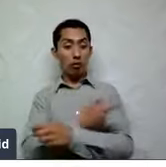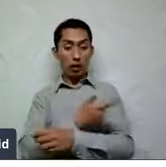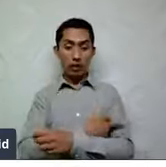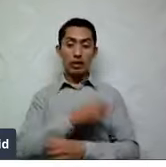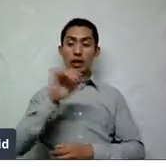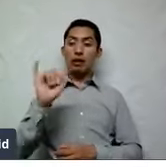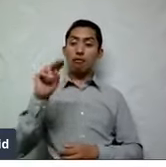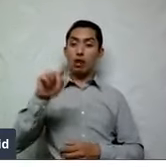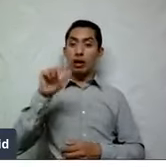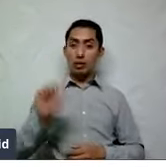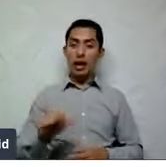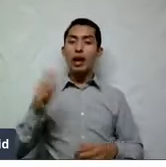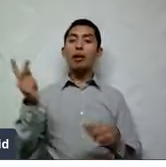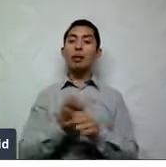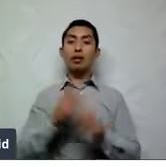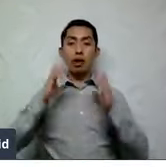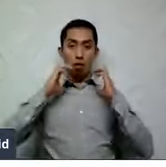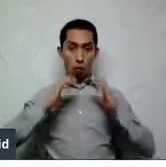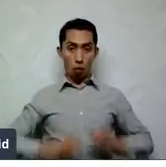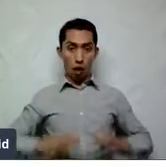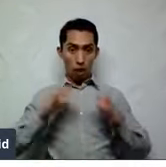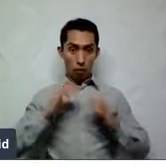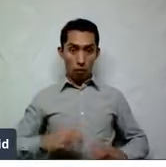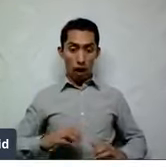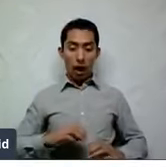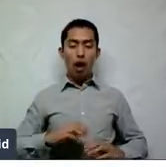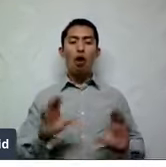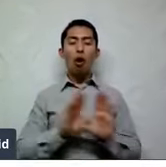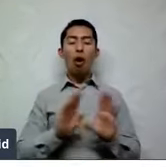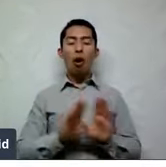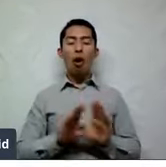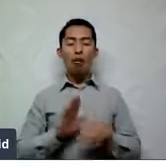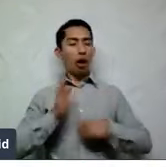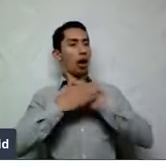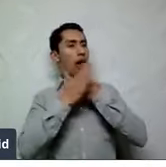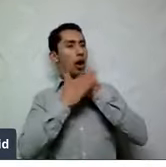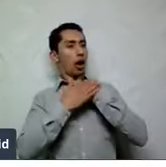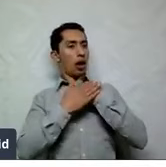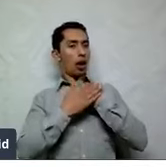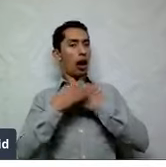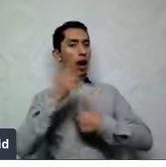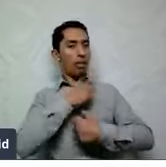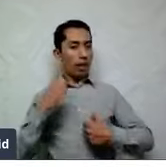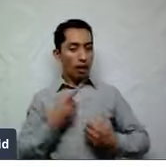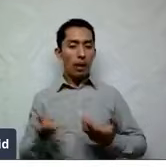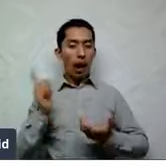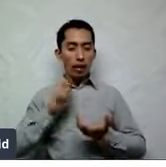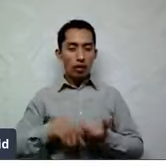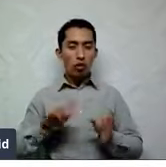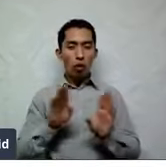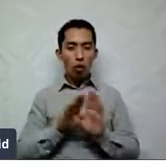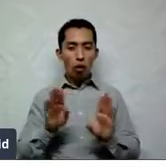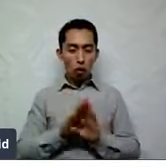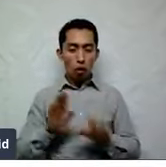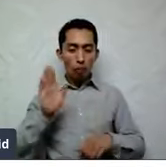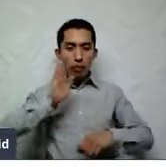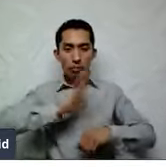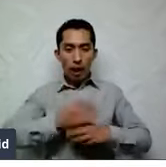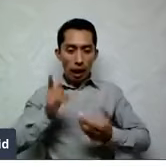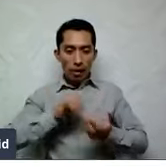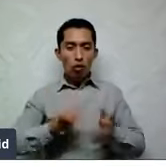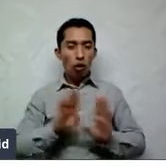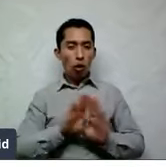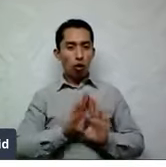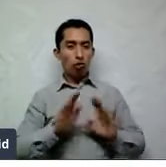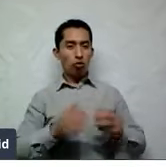rato? Nuestro cuerpo se pone en alarma, dice, ah, tenemos que crear todas las defensas contra esta vacuna. Y